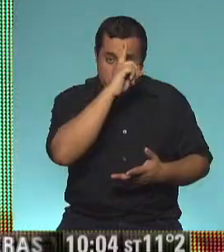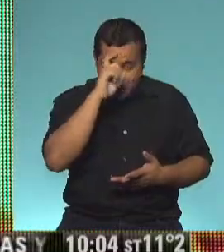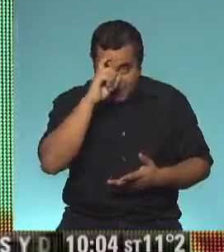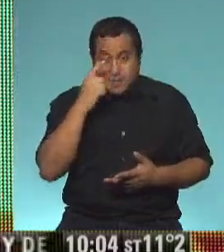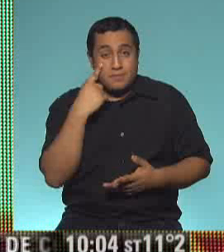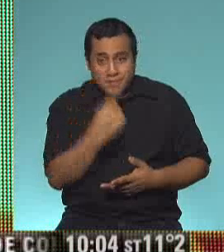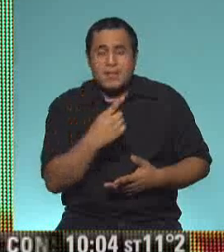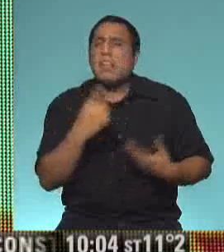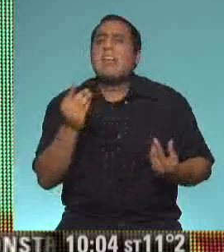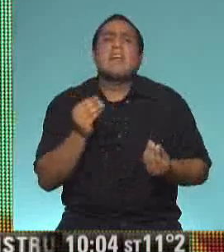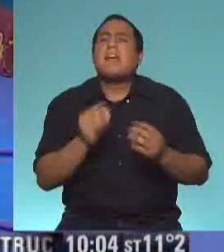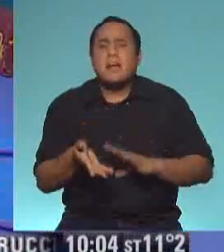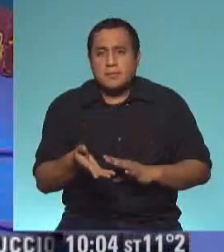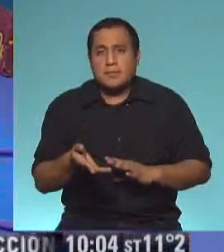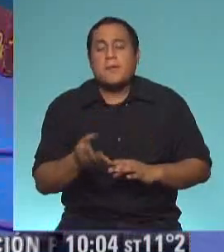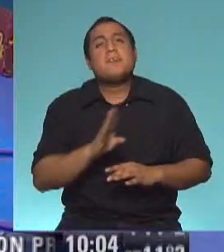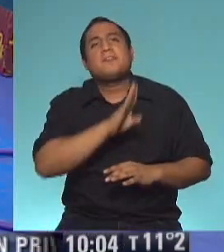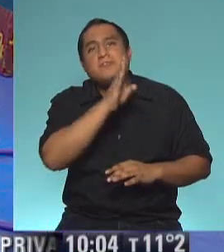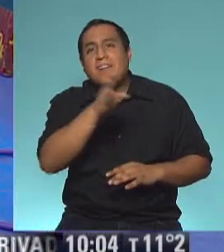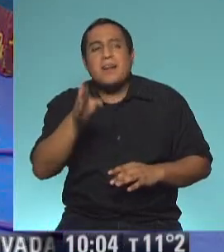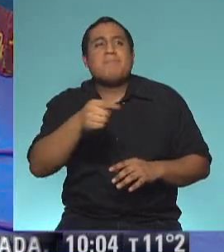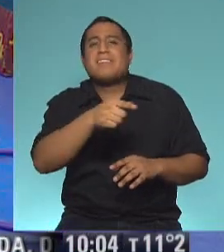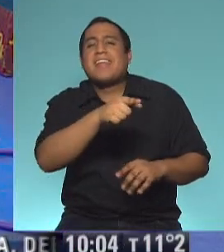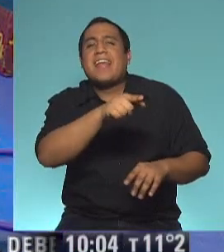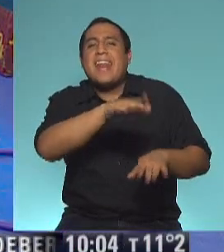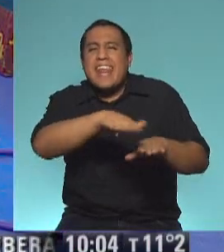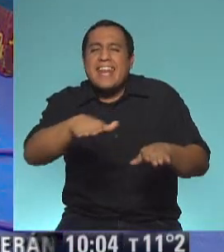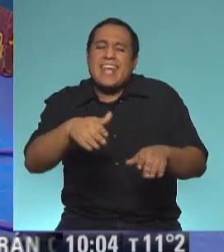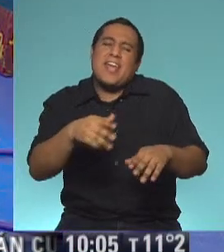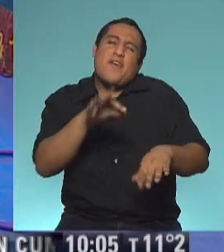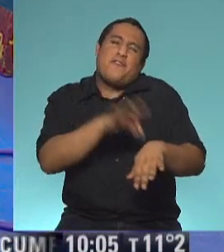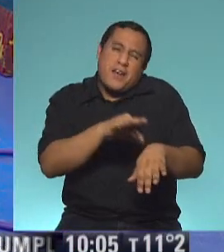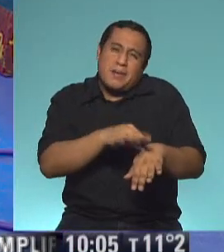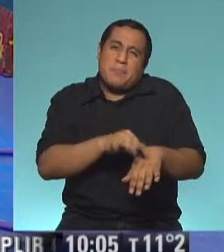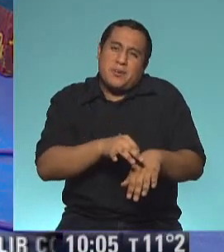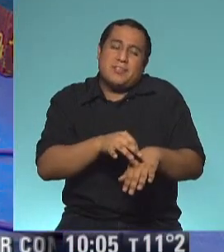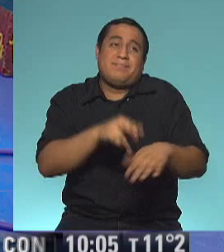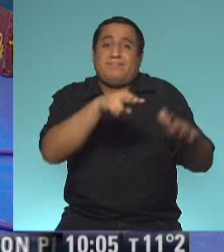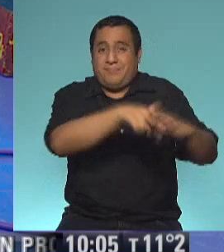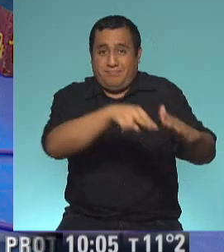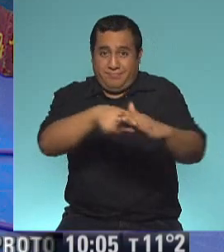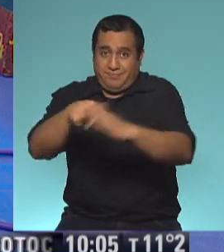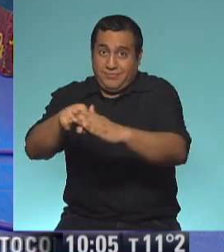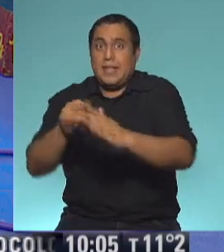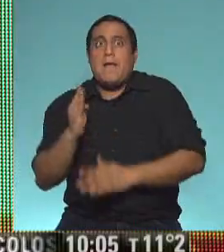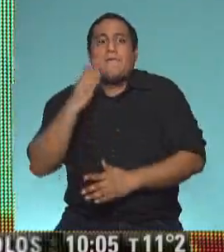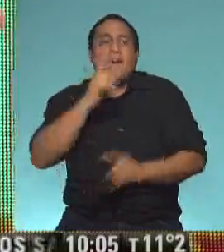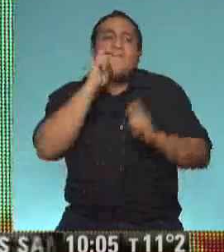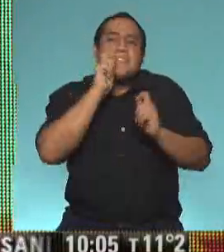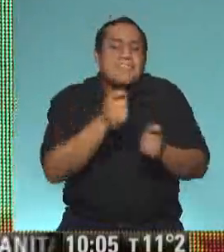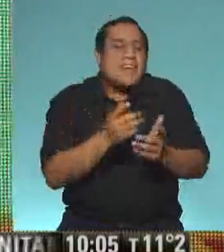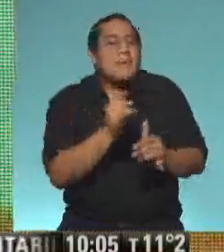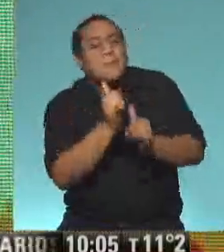¿Qué es lo que hacen? Van y acompañan a los pacientes, a los niños o niñas hospitalizados y los hacen